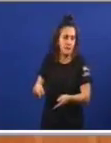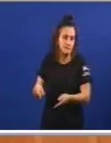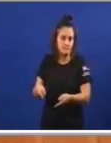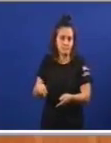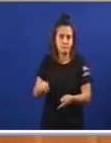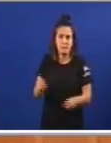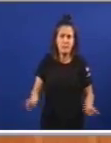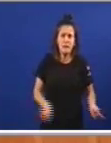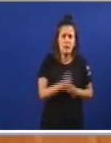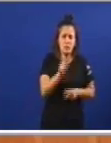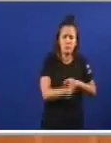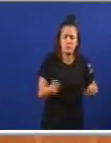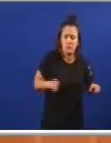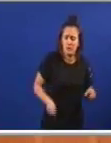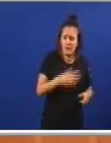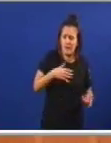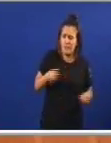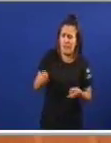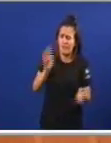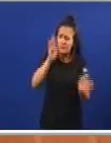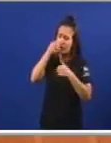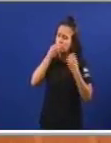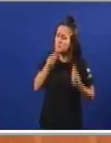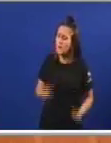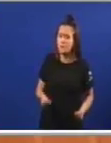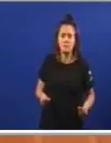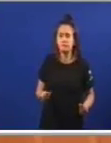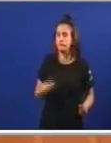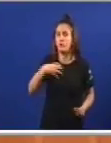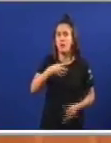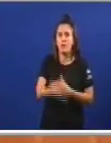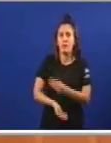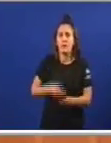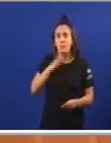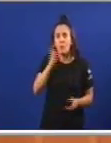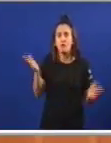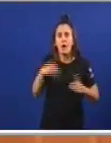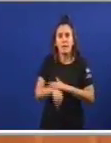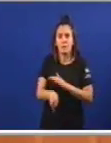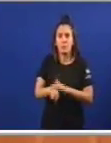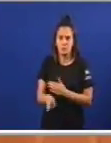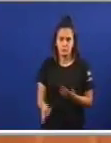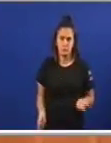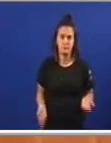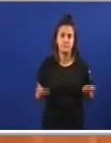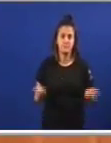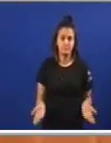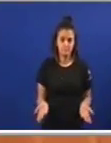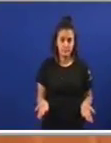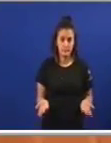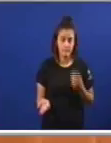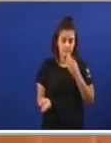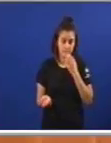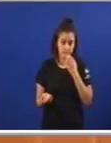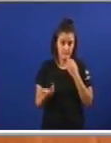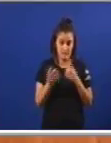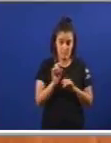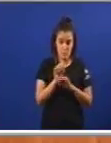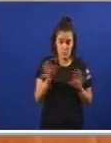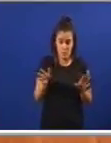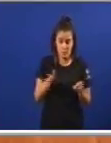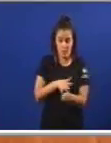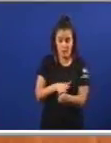quixeran os profesionais, a atención óptima para estas persoas. Obviamente, isto repercute